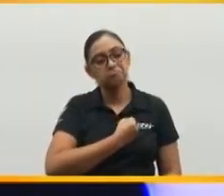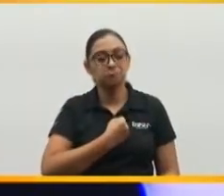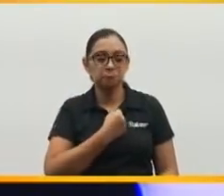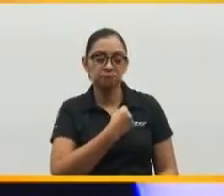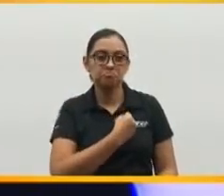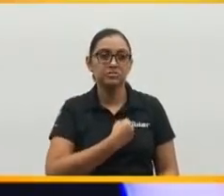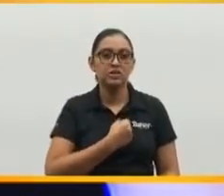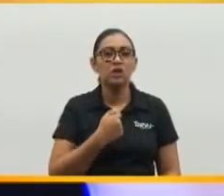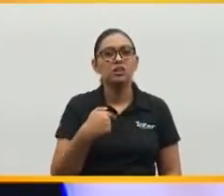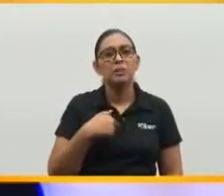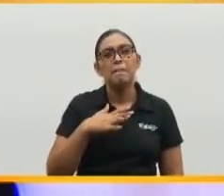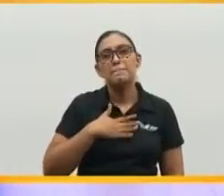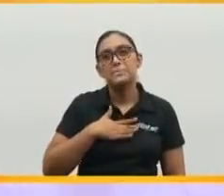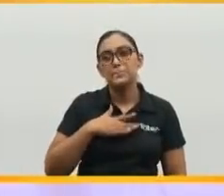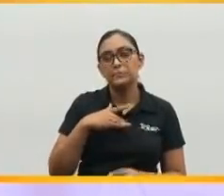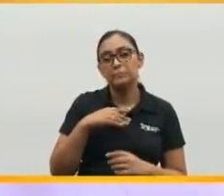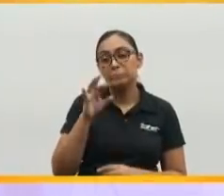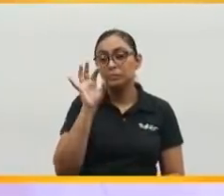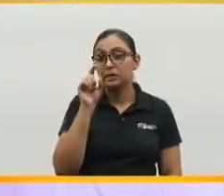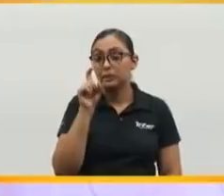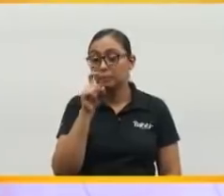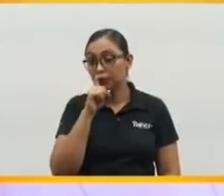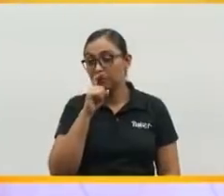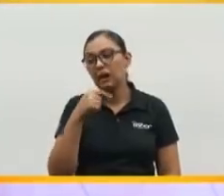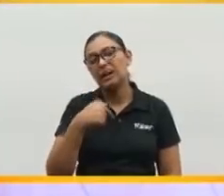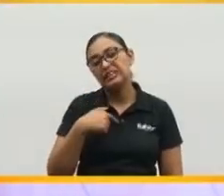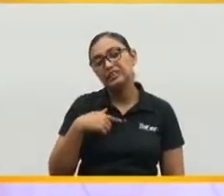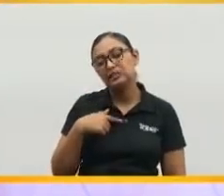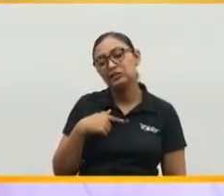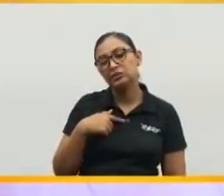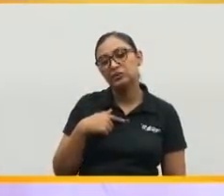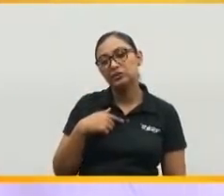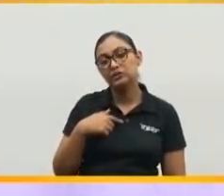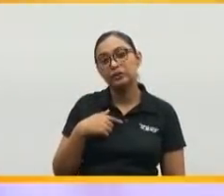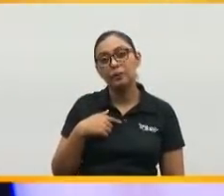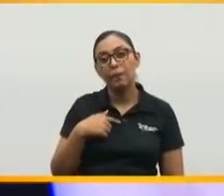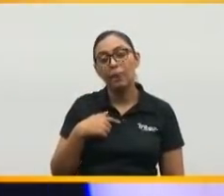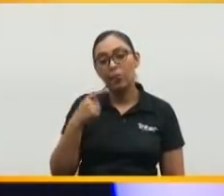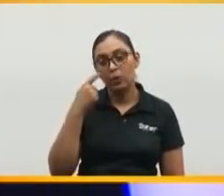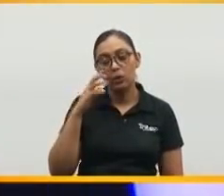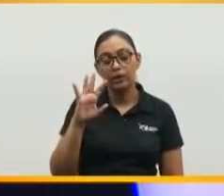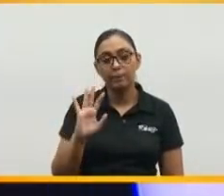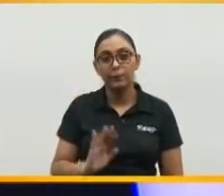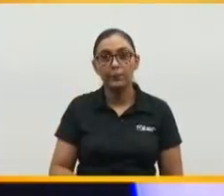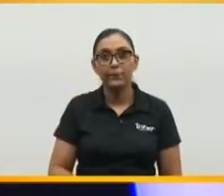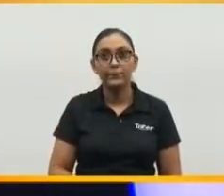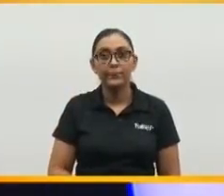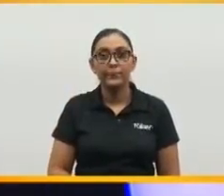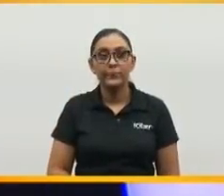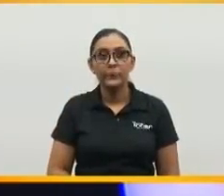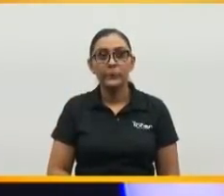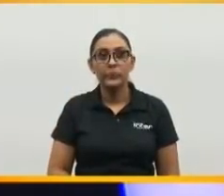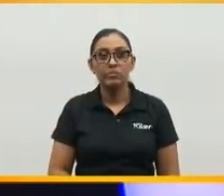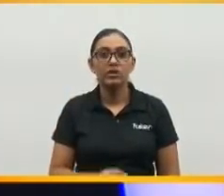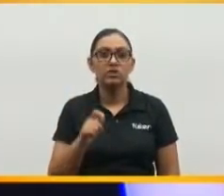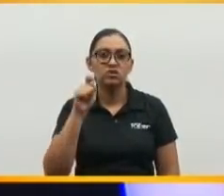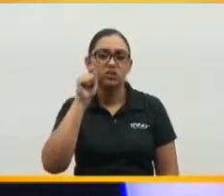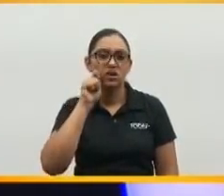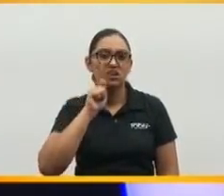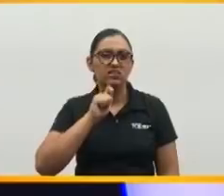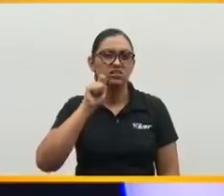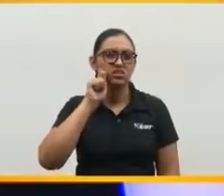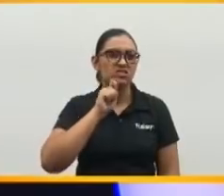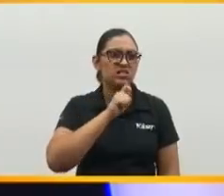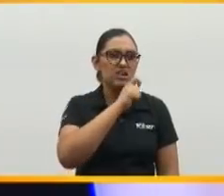Yo se lo hacía a mi padre, ahora mis hijos me lo hacen a mí. No sé cuánto le sucede que usted deja una rasuradora, un rastrillo